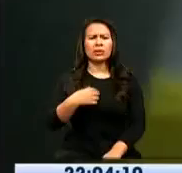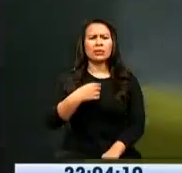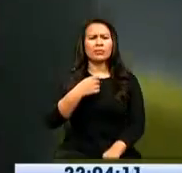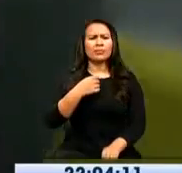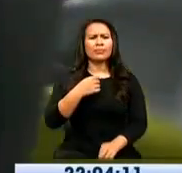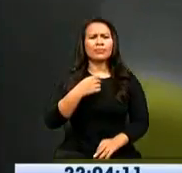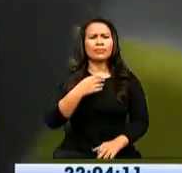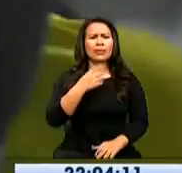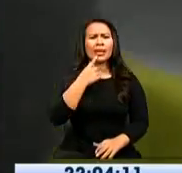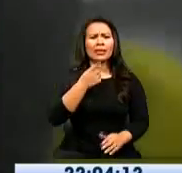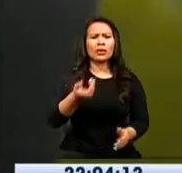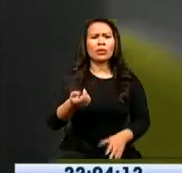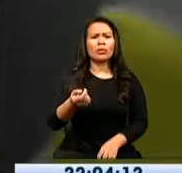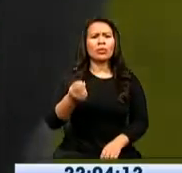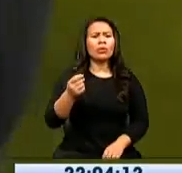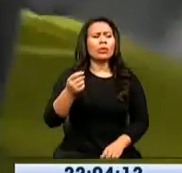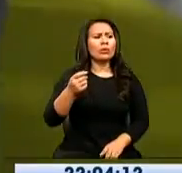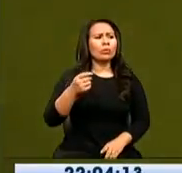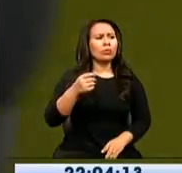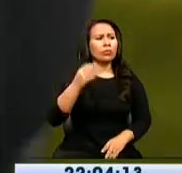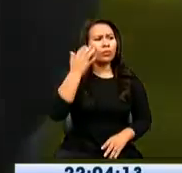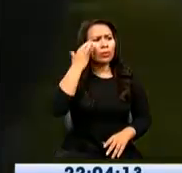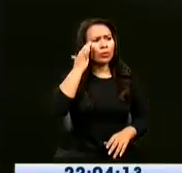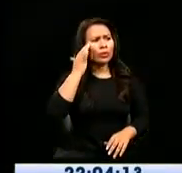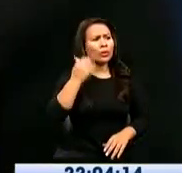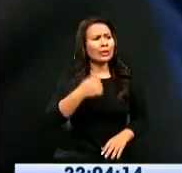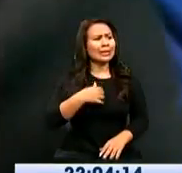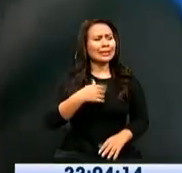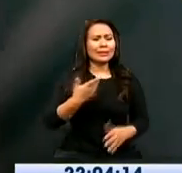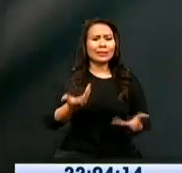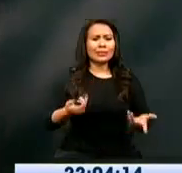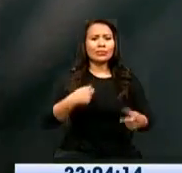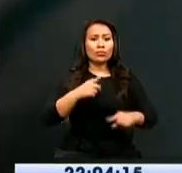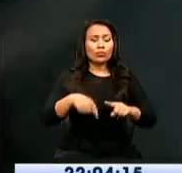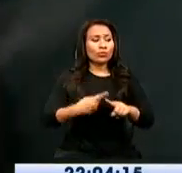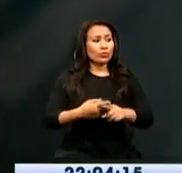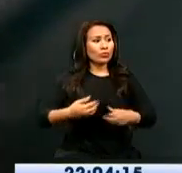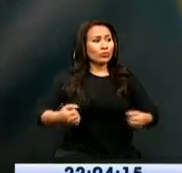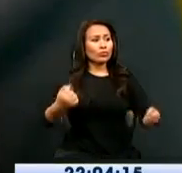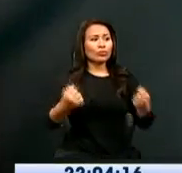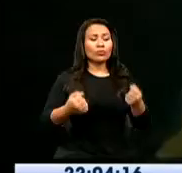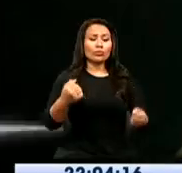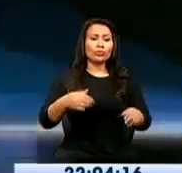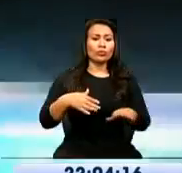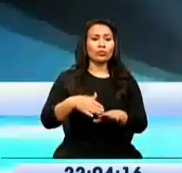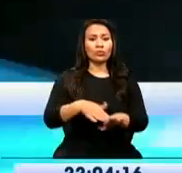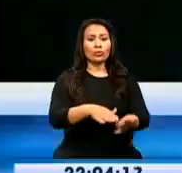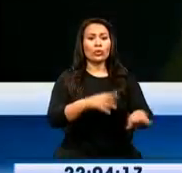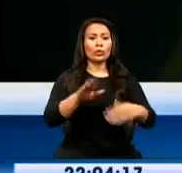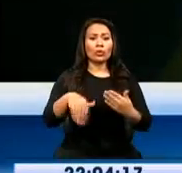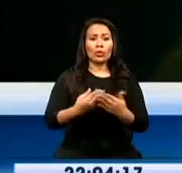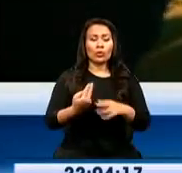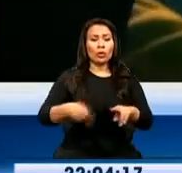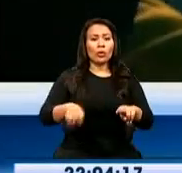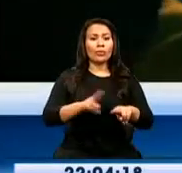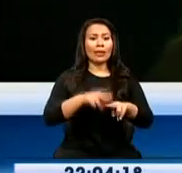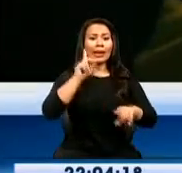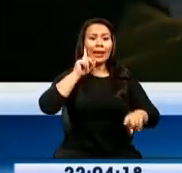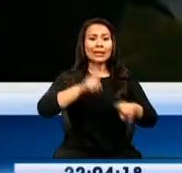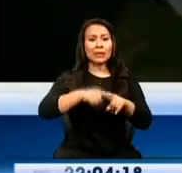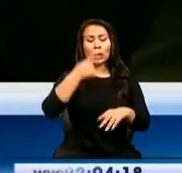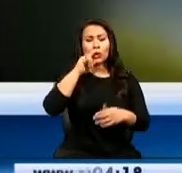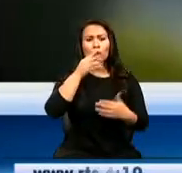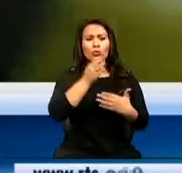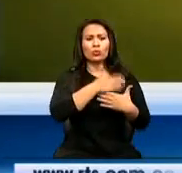estaba como desesperado él por llegar, o sea, como por llegar. En el camino, cuenta Juan, todo era normal, hasta que el niño se